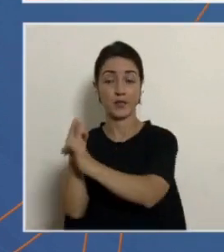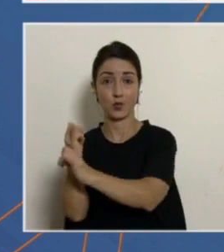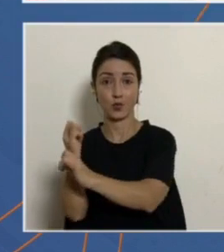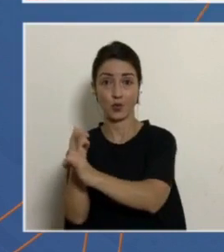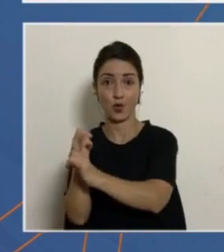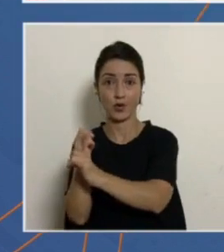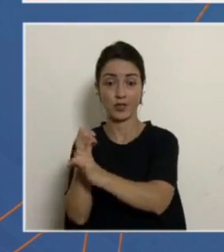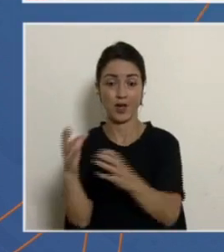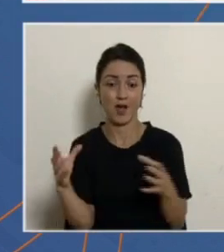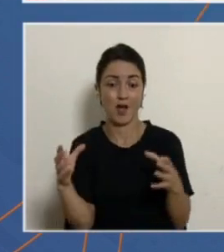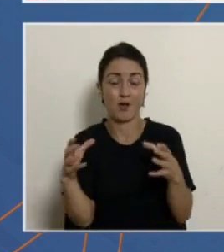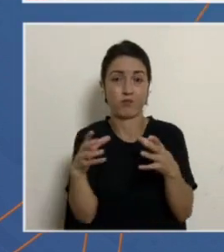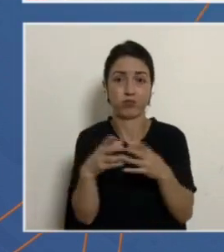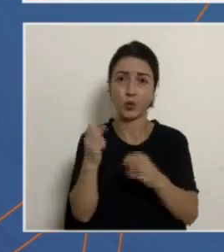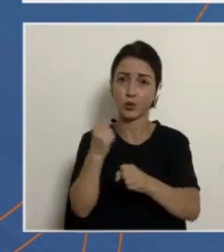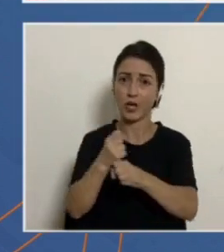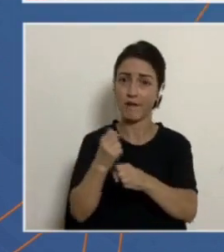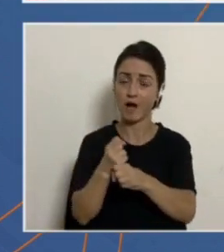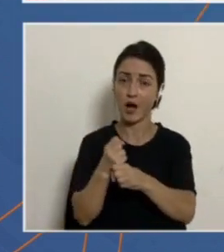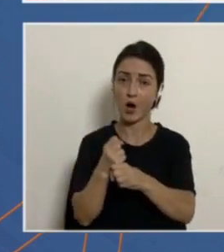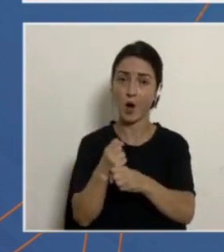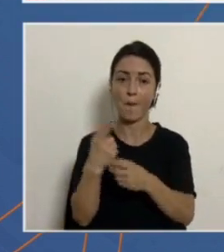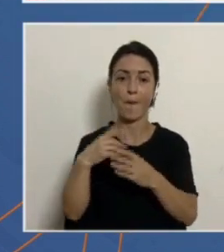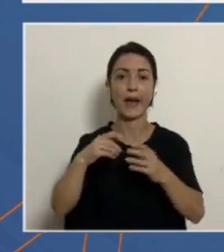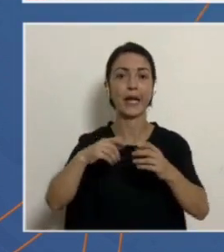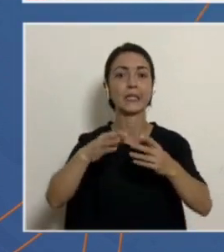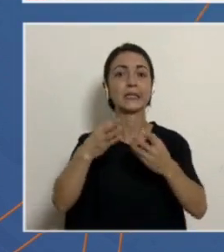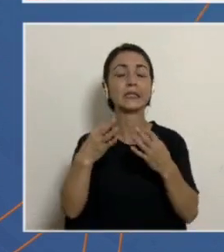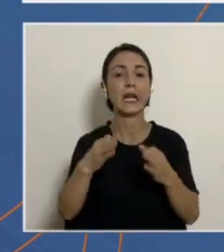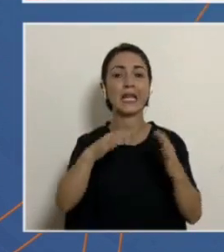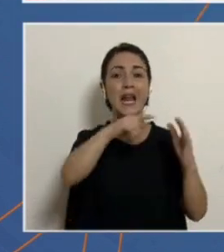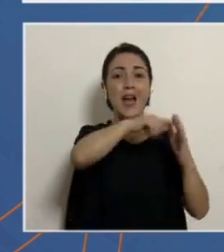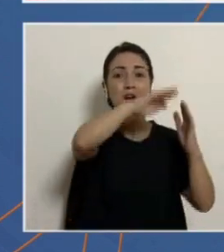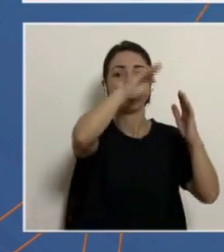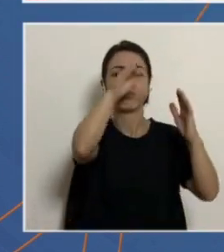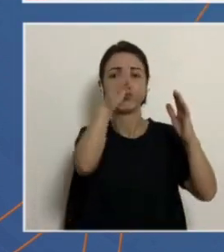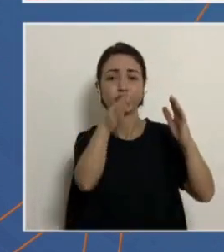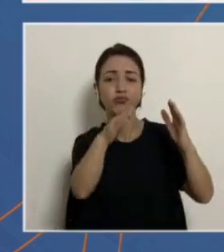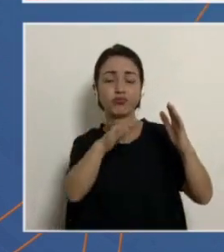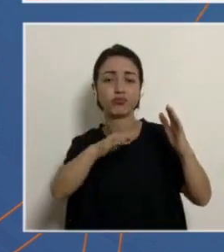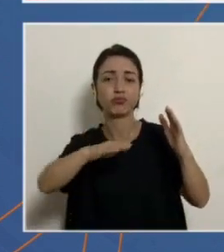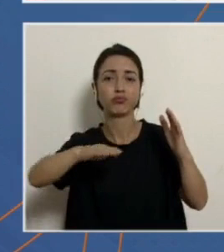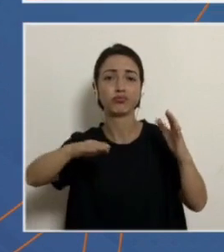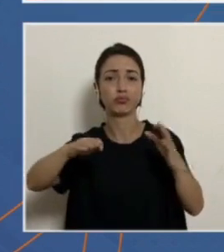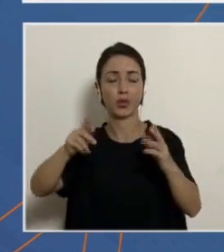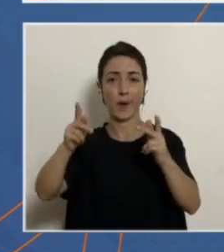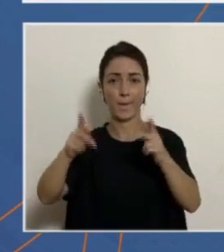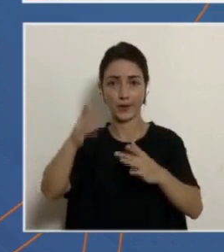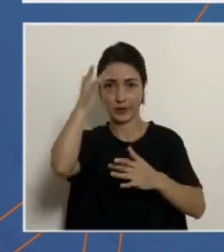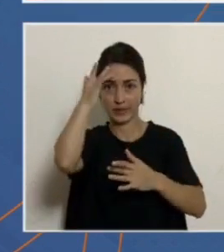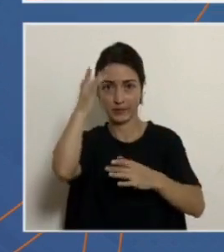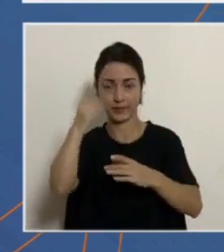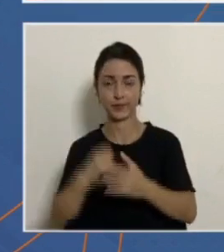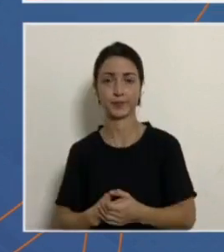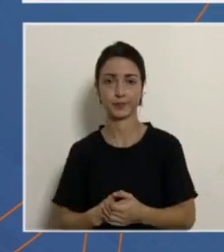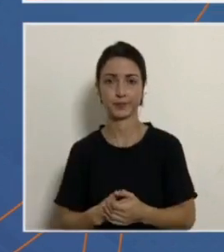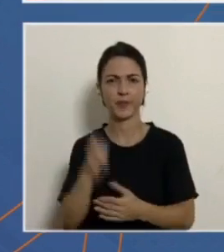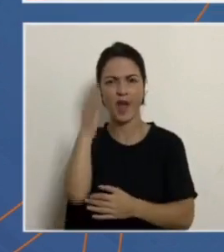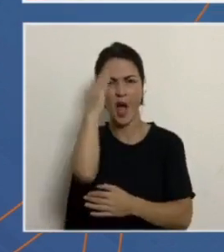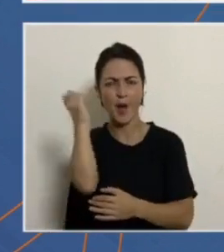instituciones, para tratar de desacelerar o disminuir esta creciente tasa de contagios. ¿Por